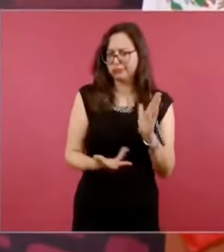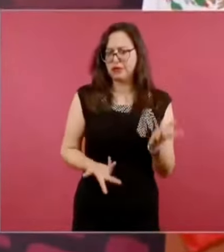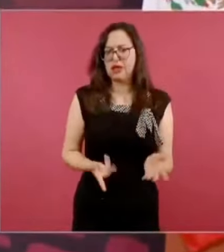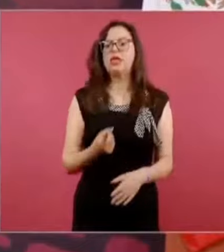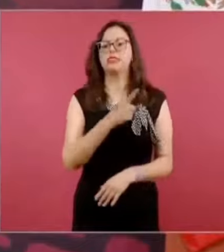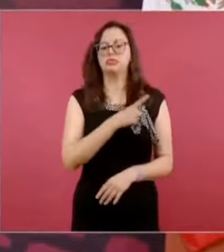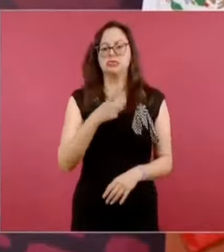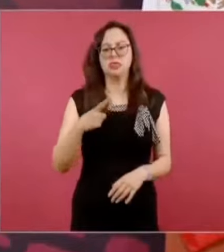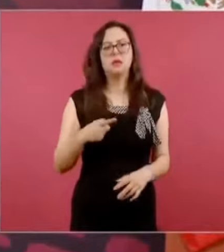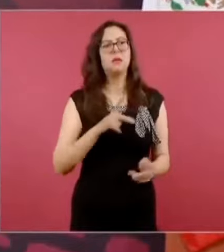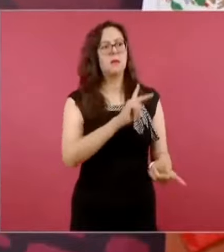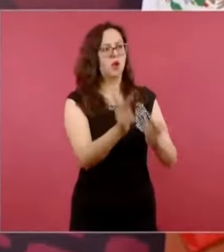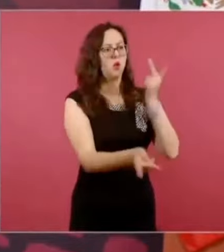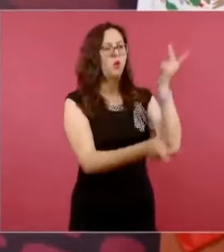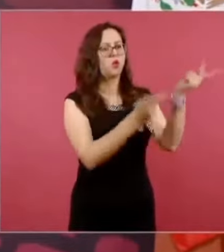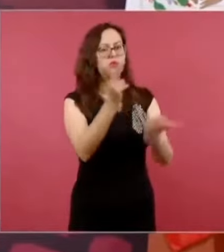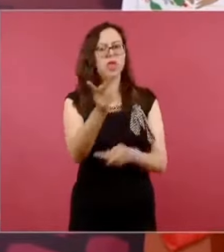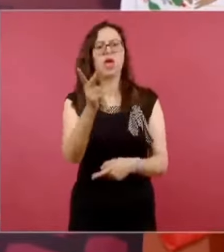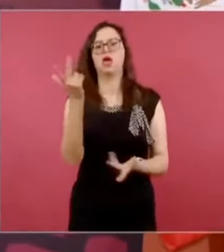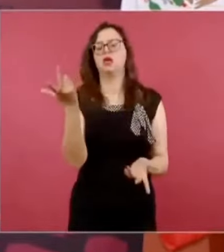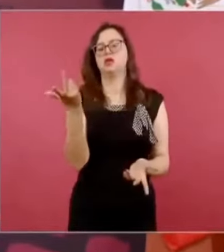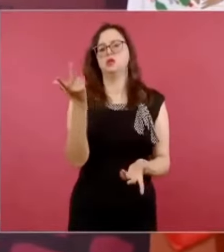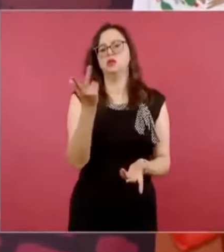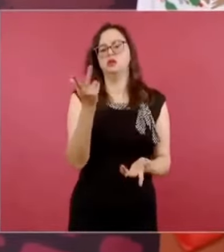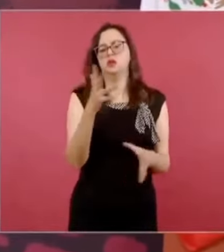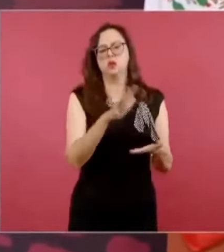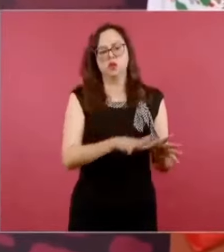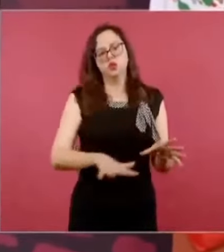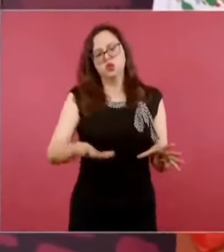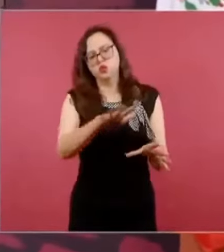sociólogos, politólogos, psicólogos,